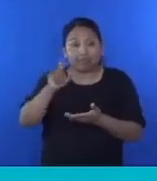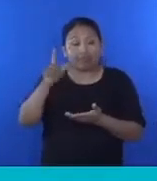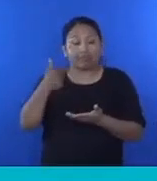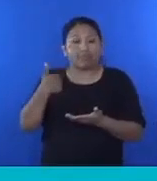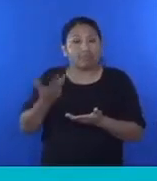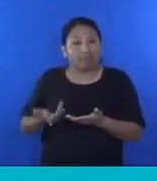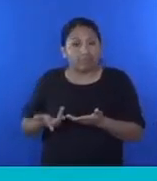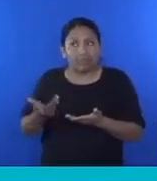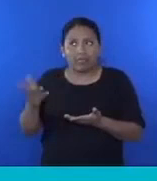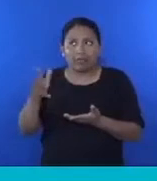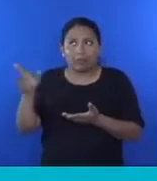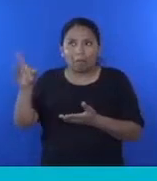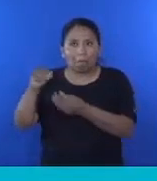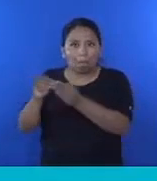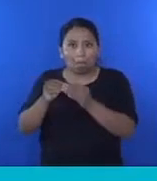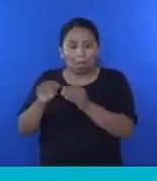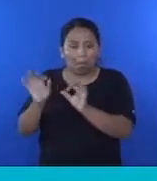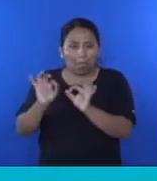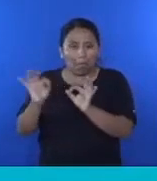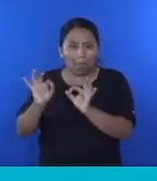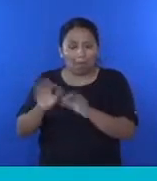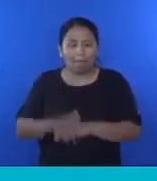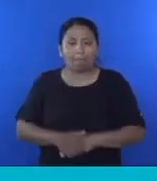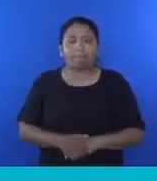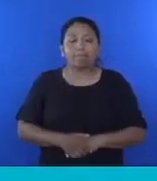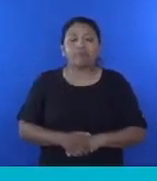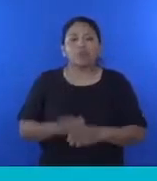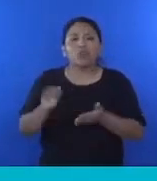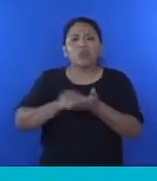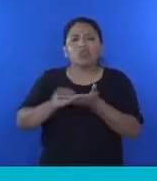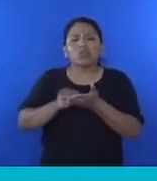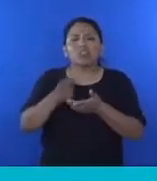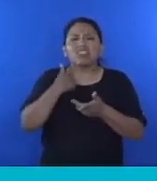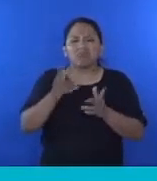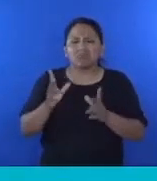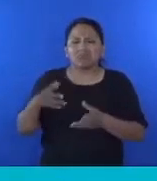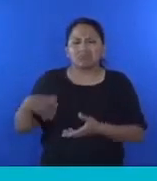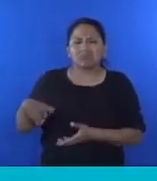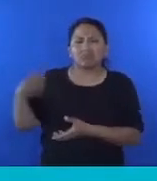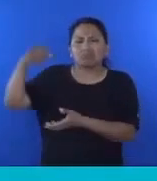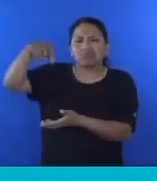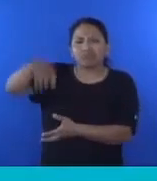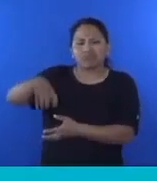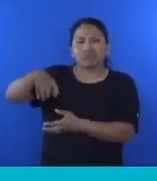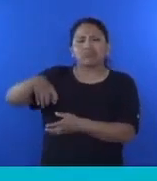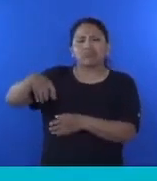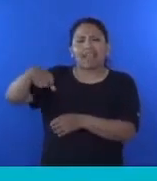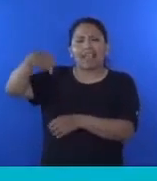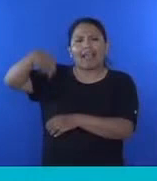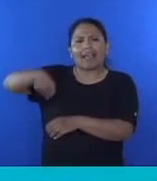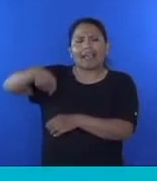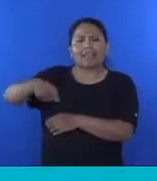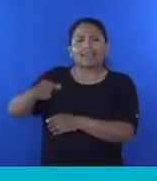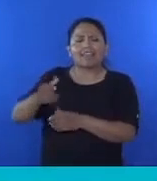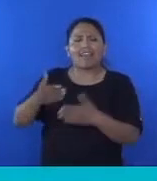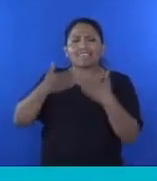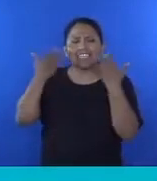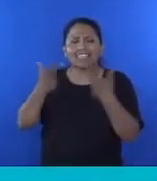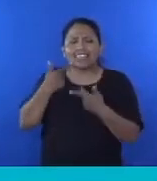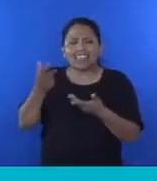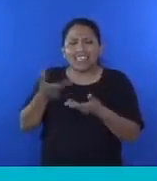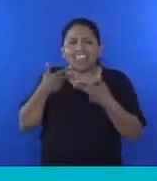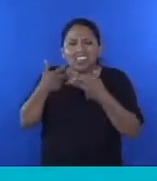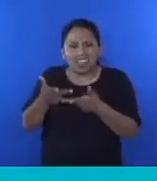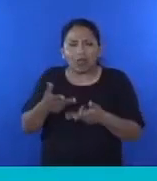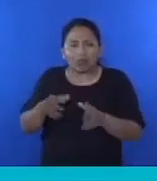y me llamó la atención que nadie dijera nada. Un diputado puso una cajita feliz arriba de su escritorio y dijo textualmente, lo anoté,